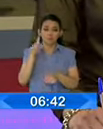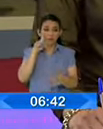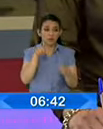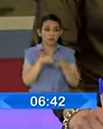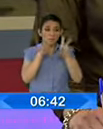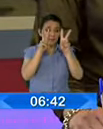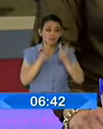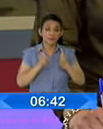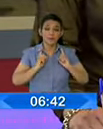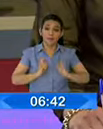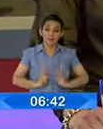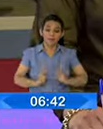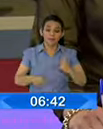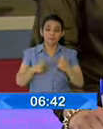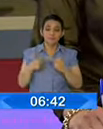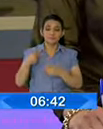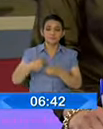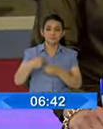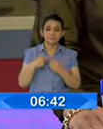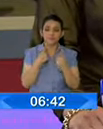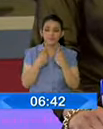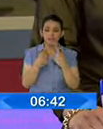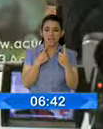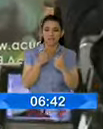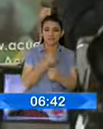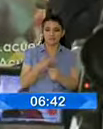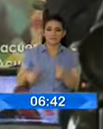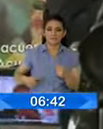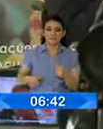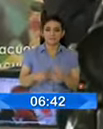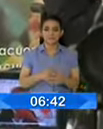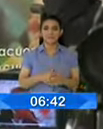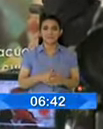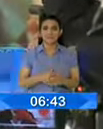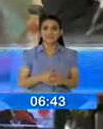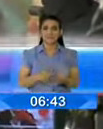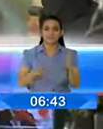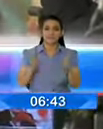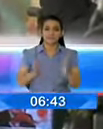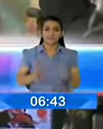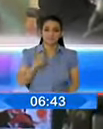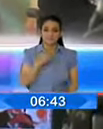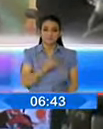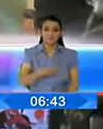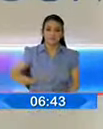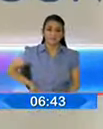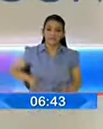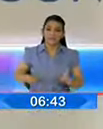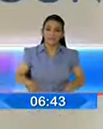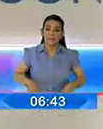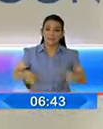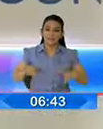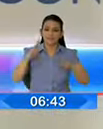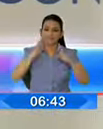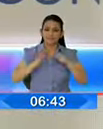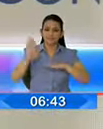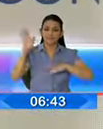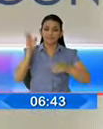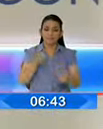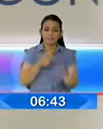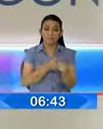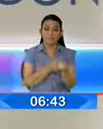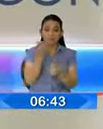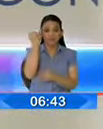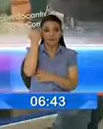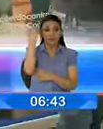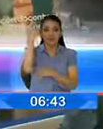el cáncer y participó en el diálogo presidencial. El candidato a la presidencia, Lenín Moreno, se comprometió a apoyar la iniciativa que